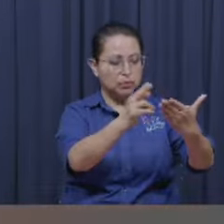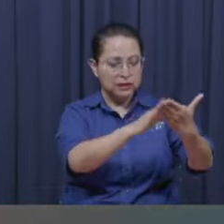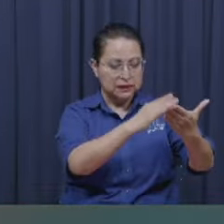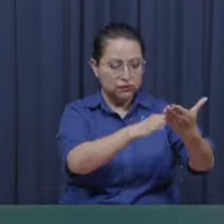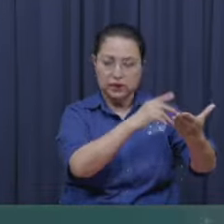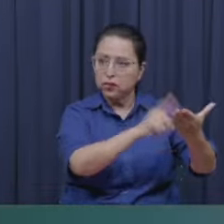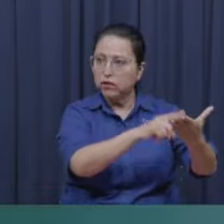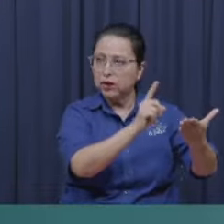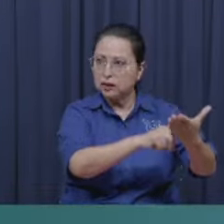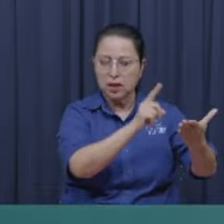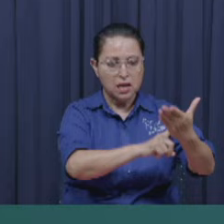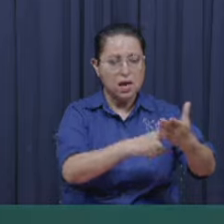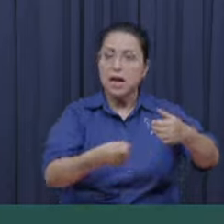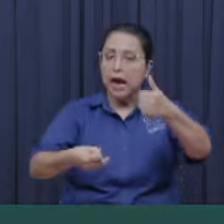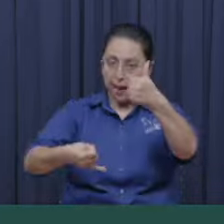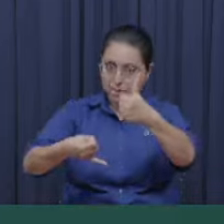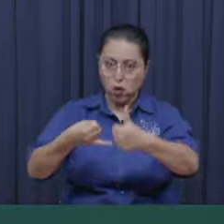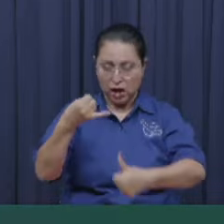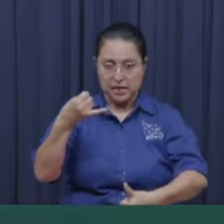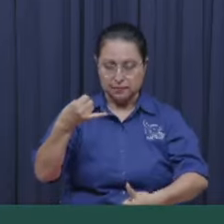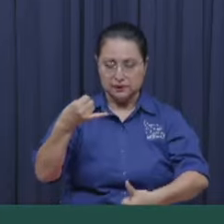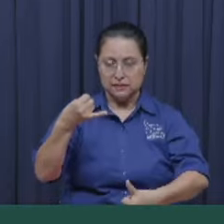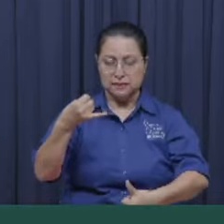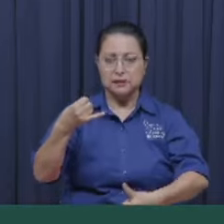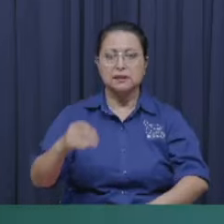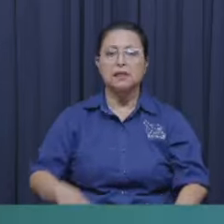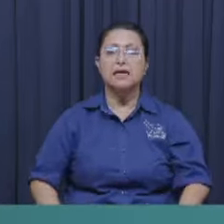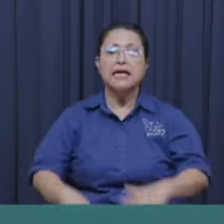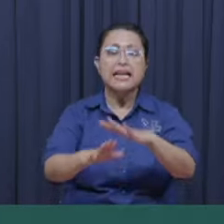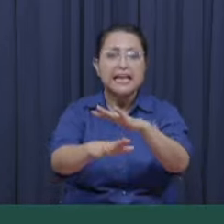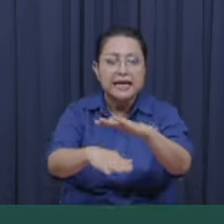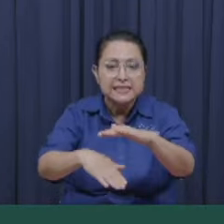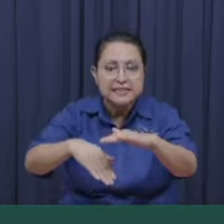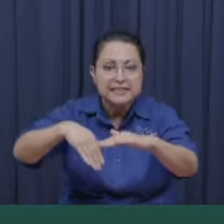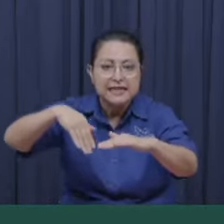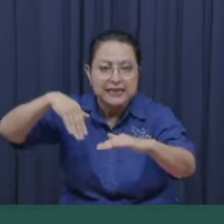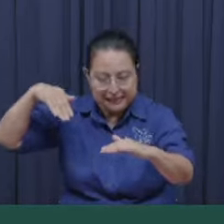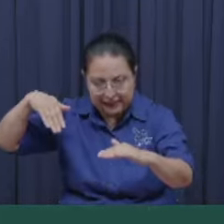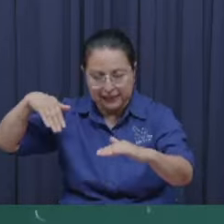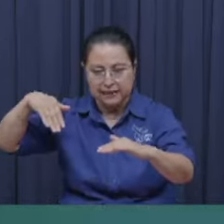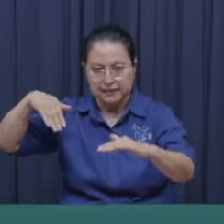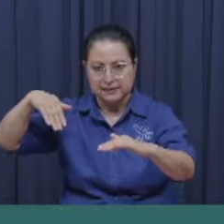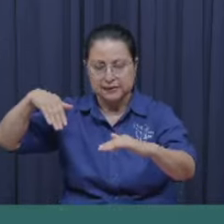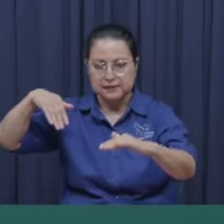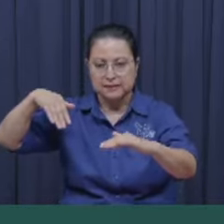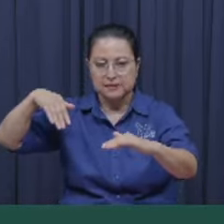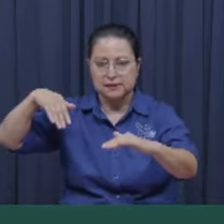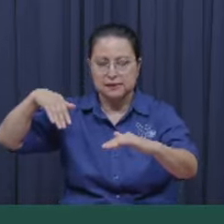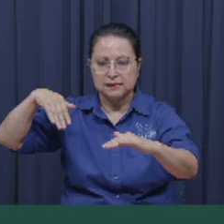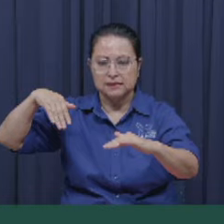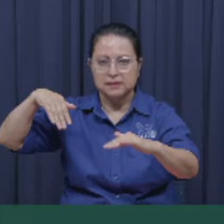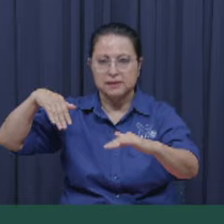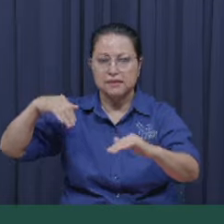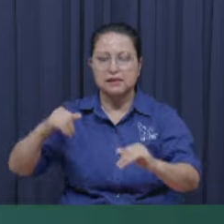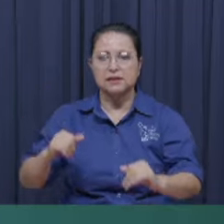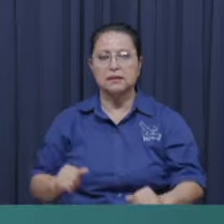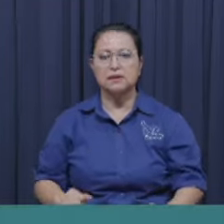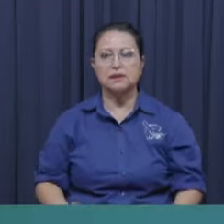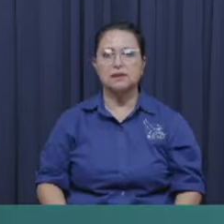para ir viendo el punto positivo y la salida, es que aquí todo,